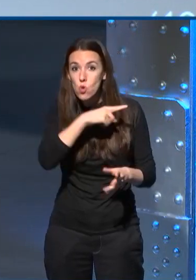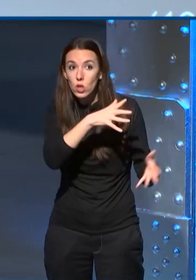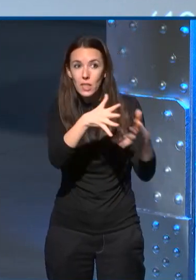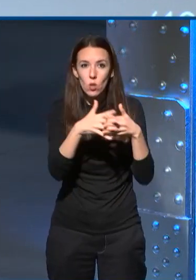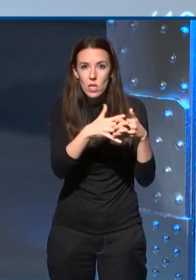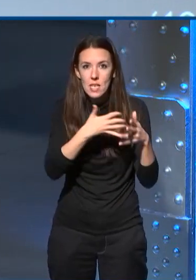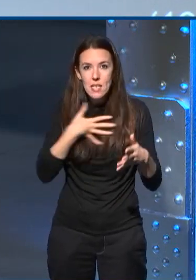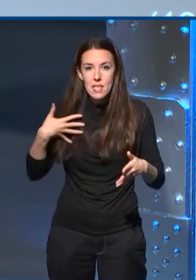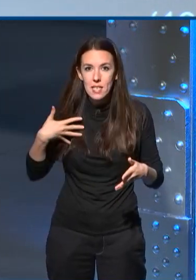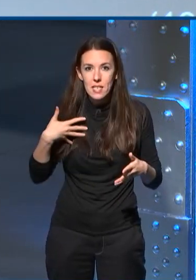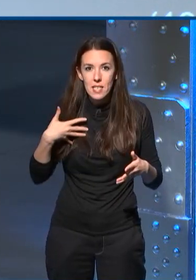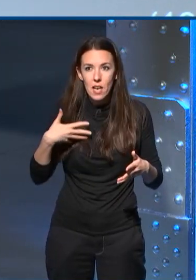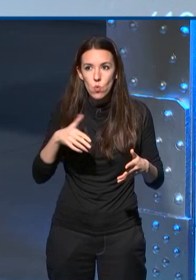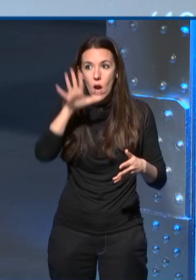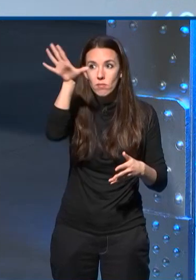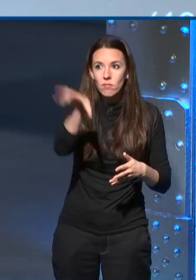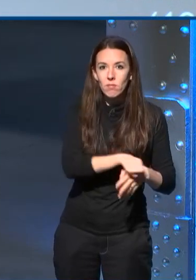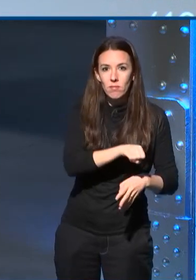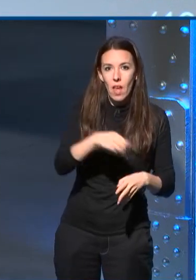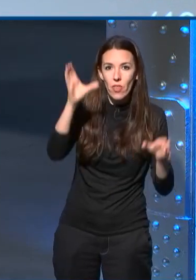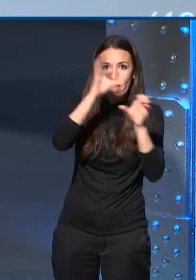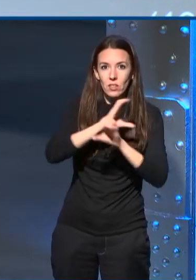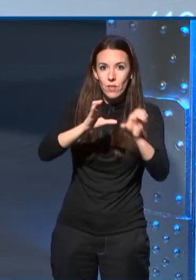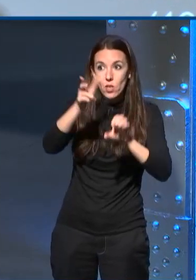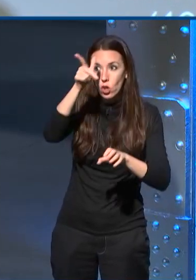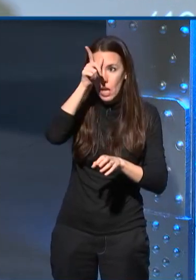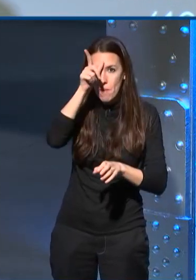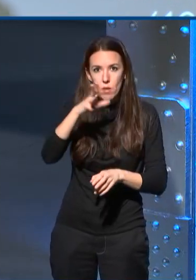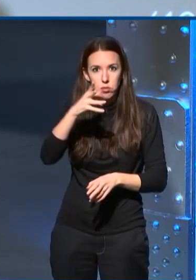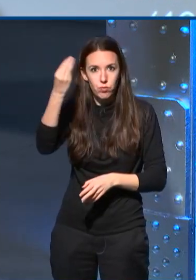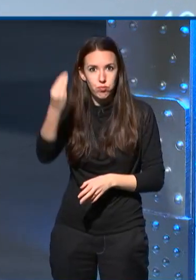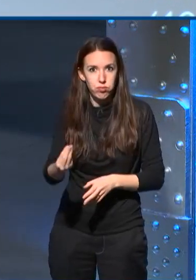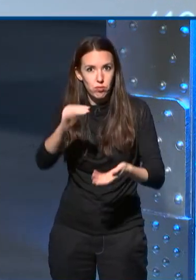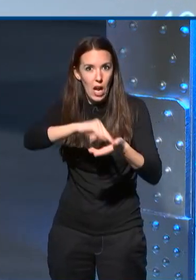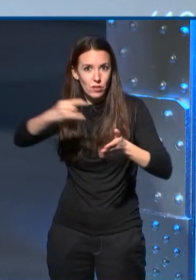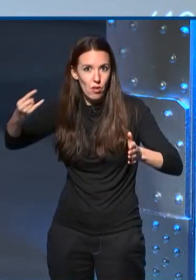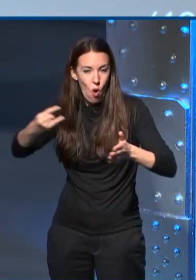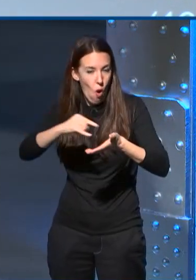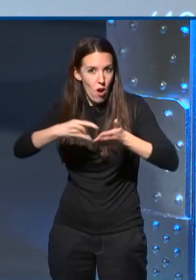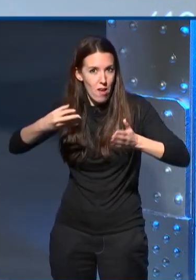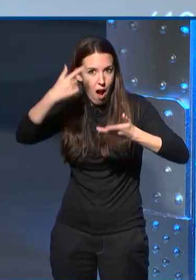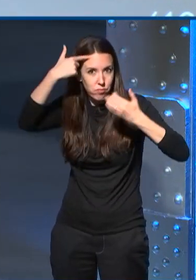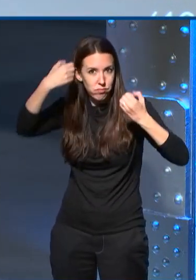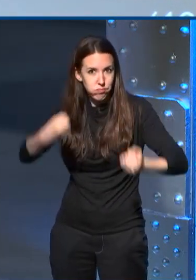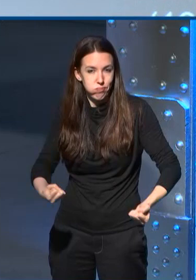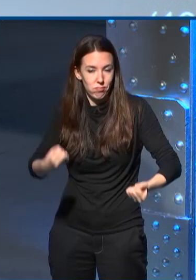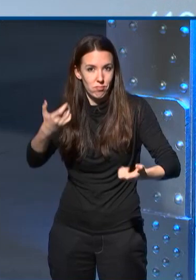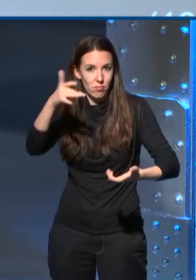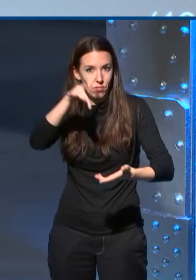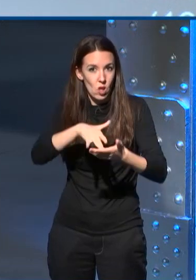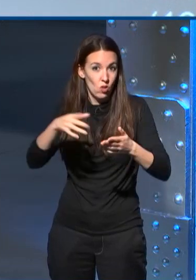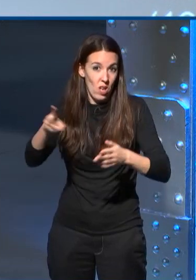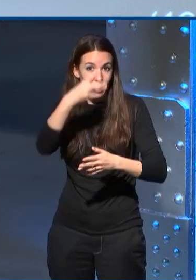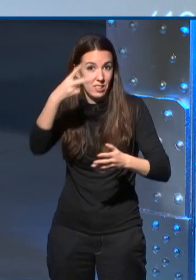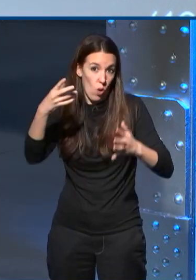querían era coger a los científicos alemanes. Había sido eso pues una máquina de tecnología Alemania, si no, no habría llegado donde llegó en la Segunda